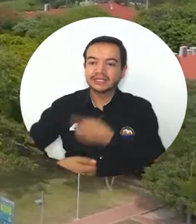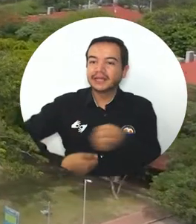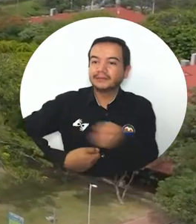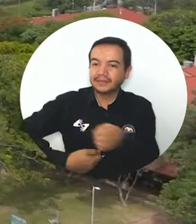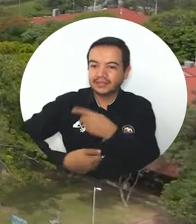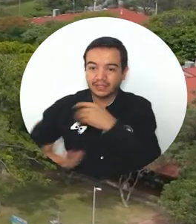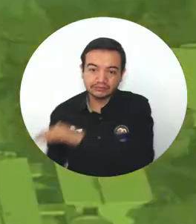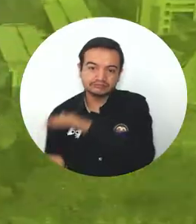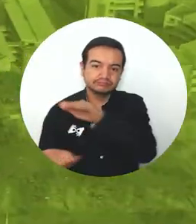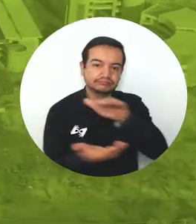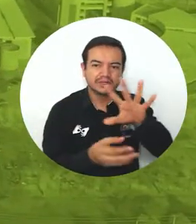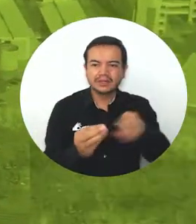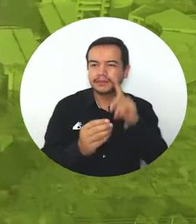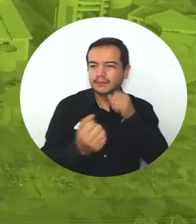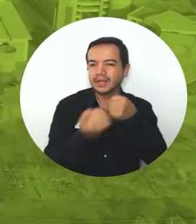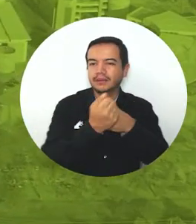entre otros.